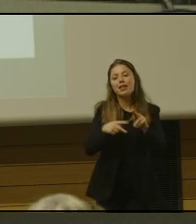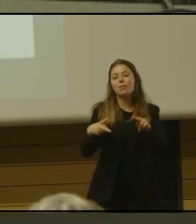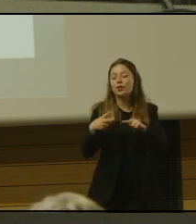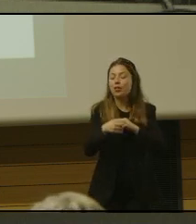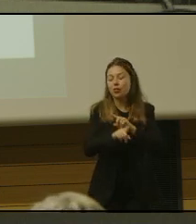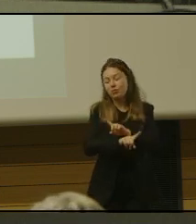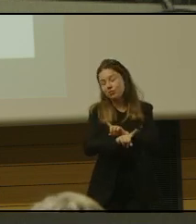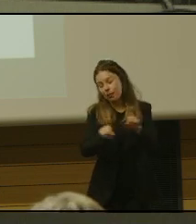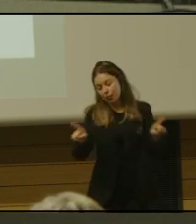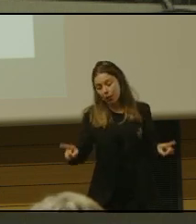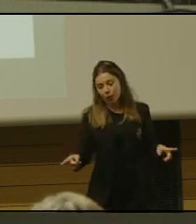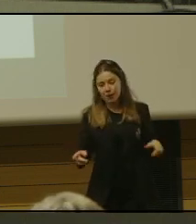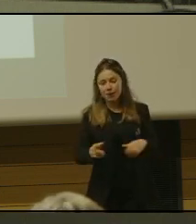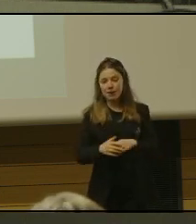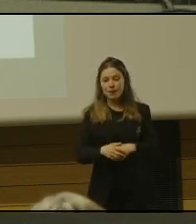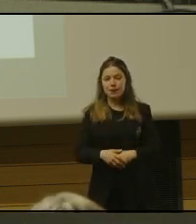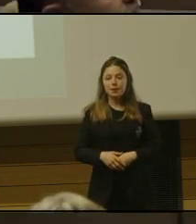prevención.